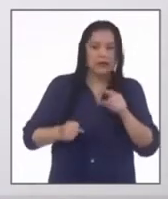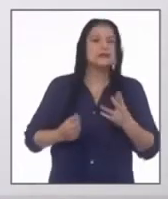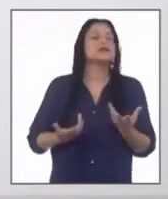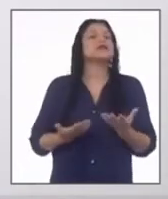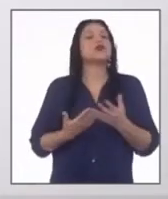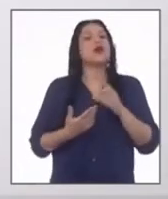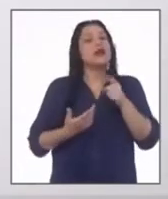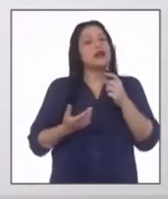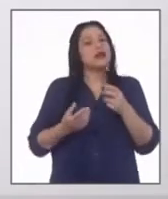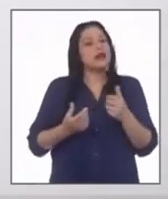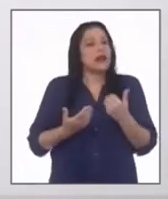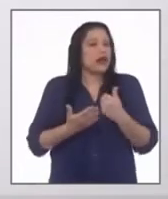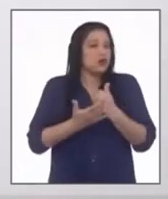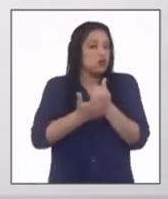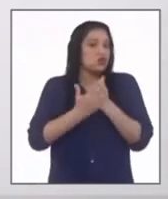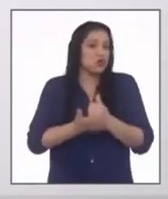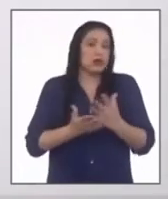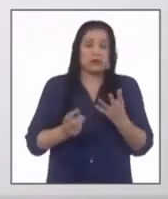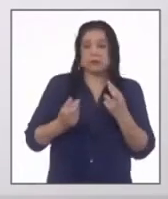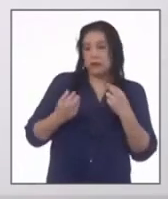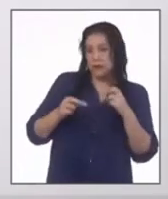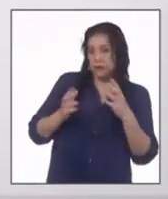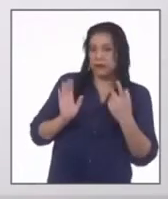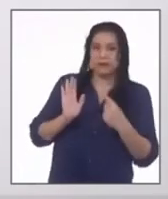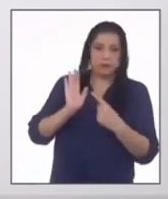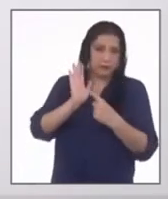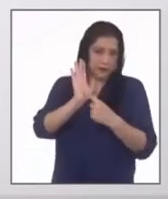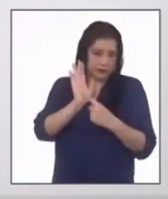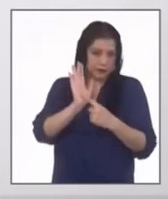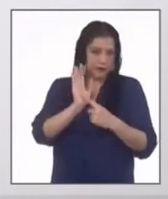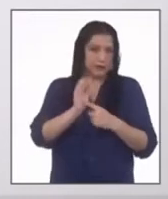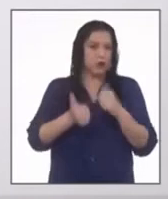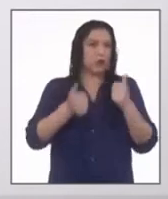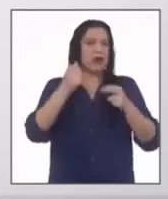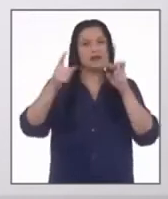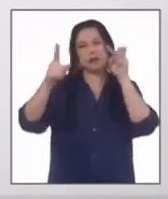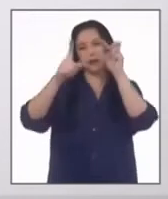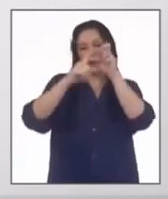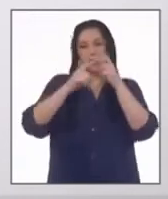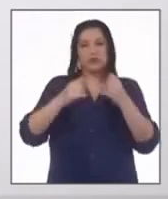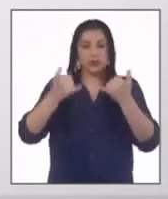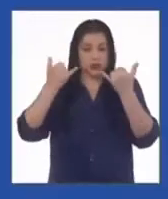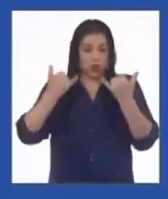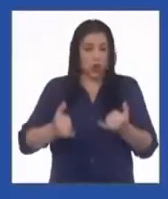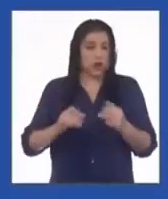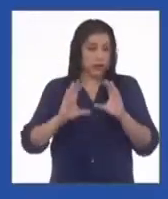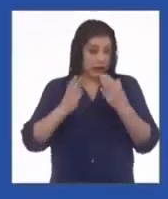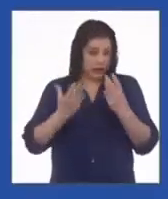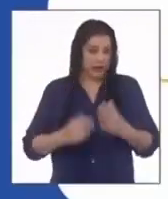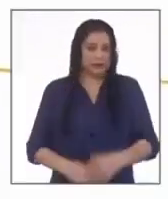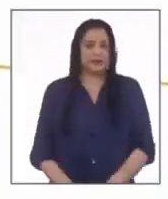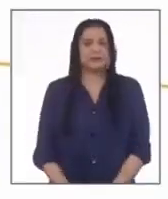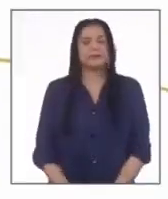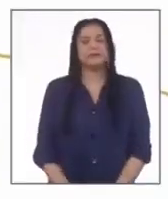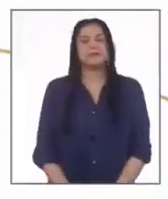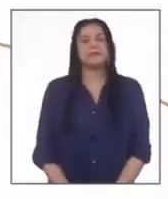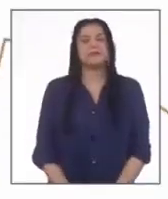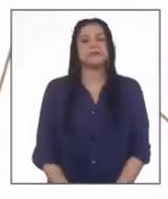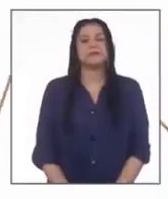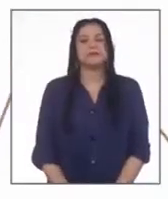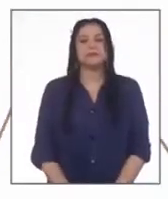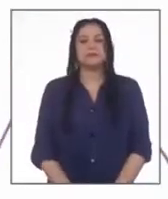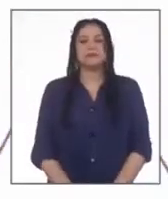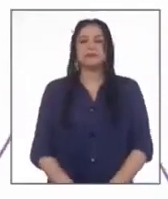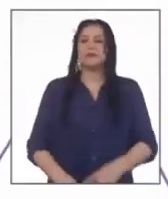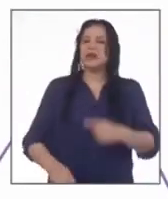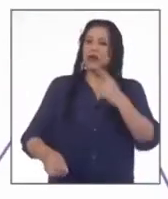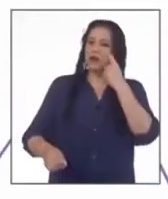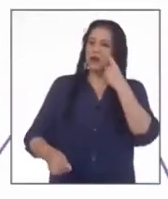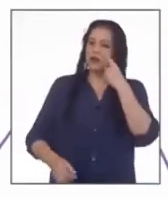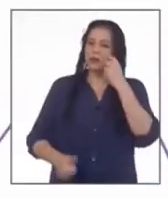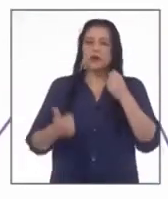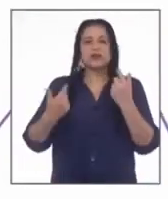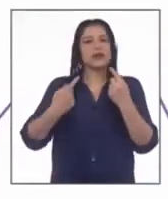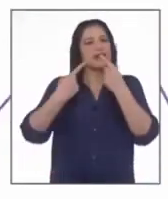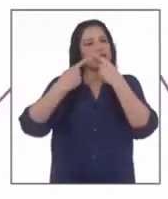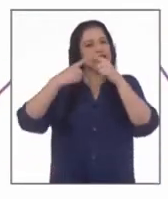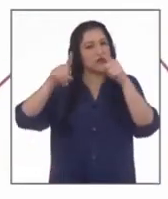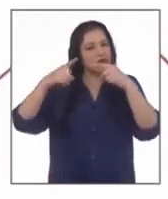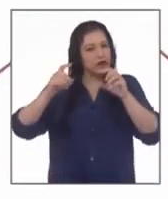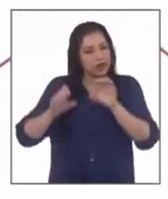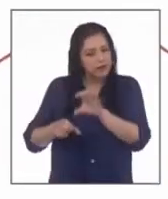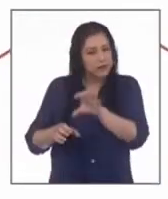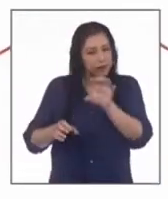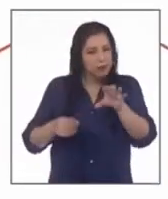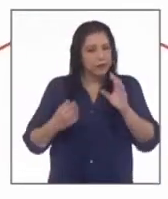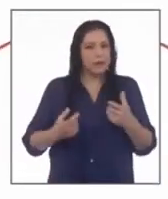la ayuda que requieren, permítame presentar el propósito del programa de hoy. Reconocemos la clasificación de